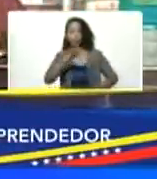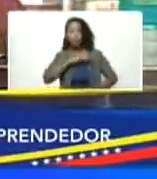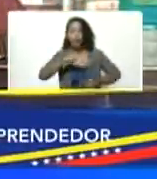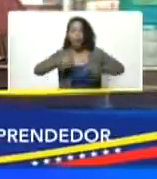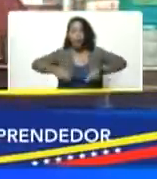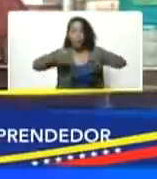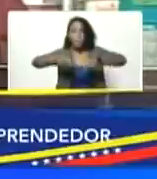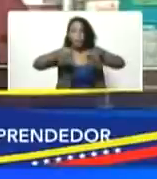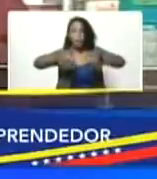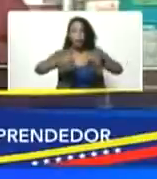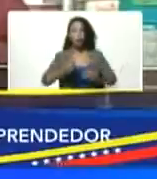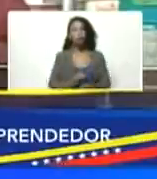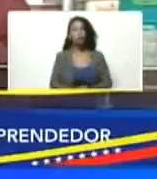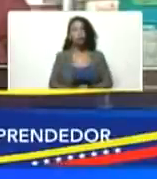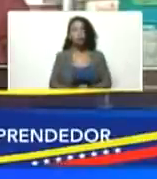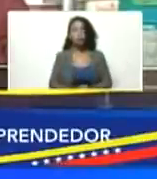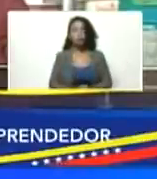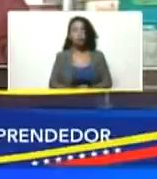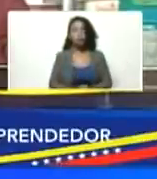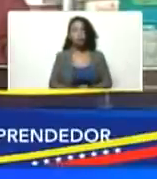mercados,